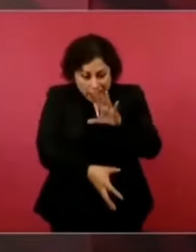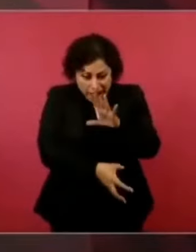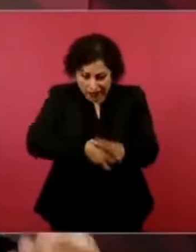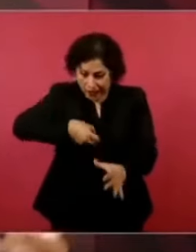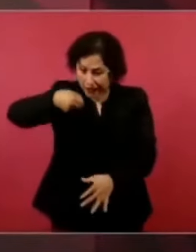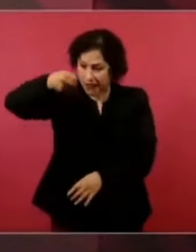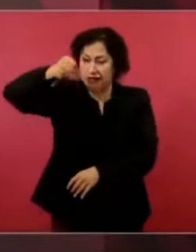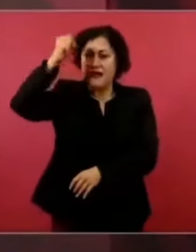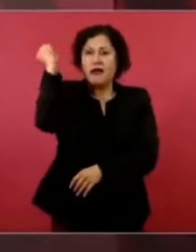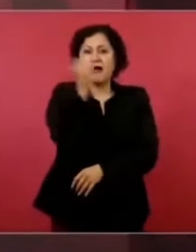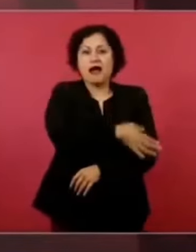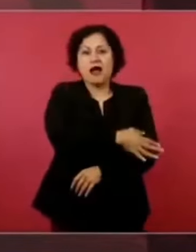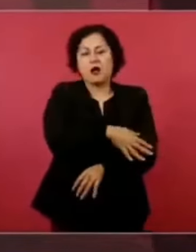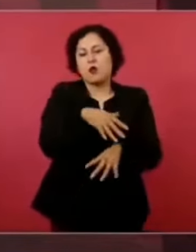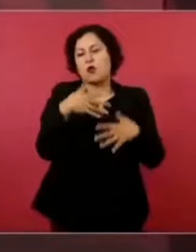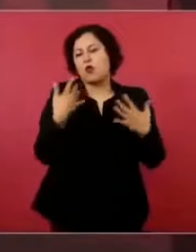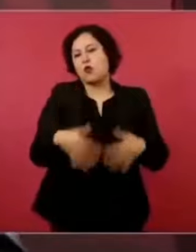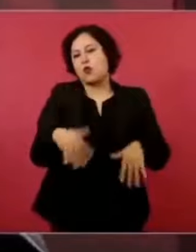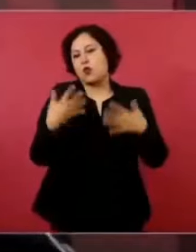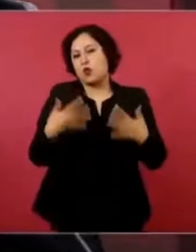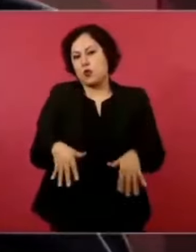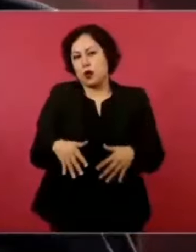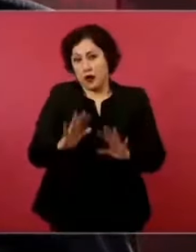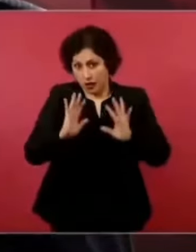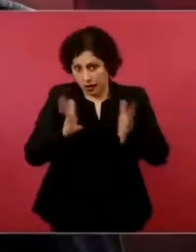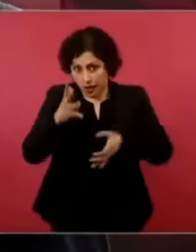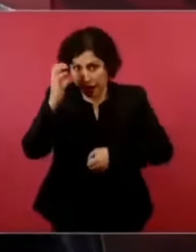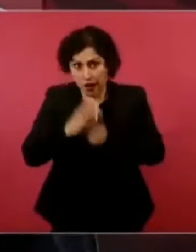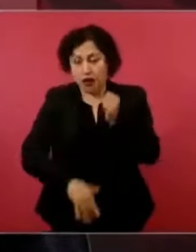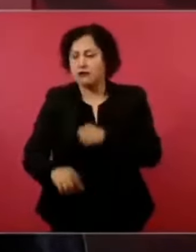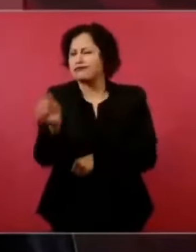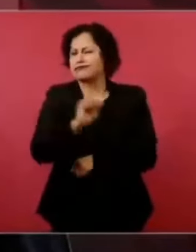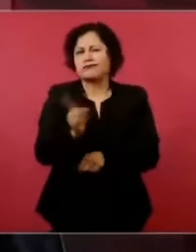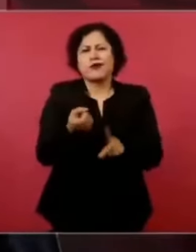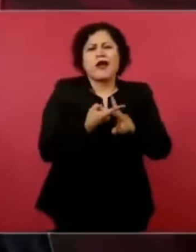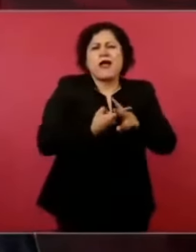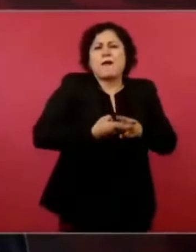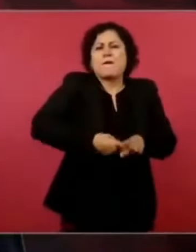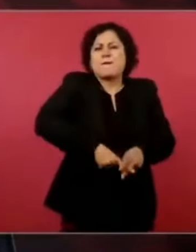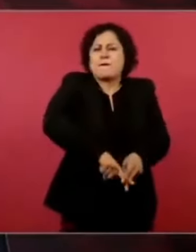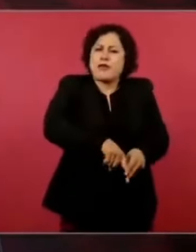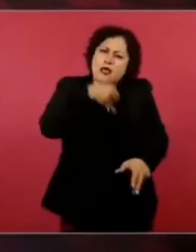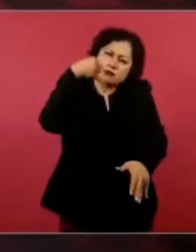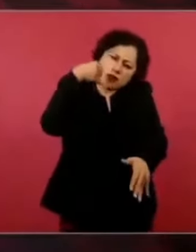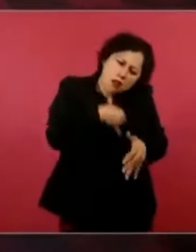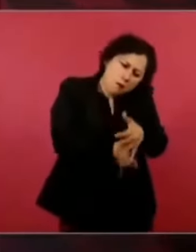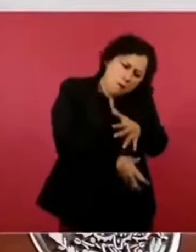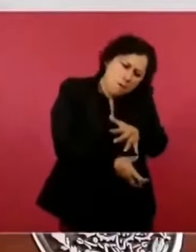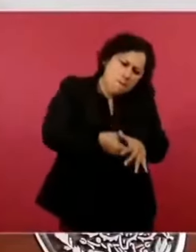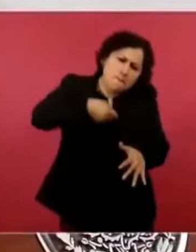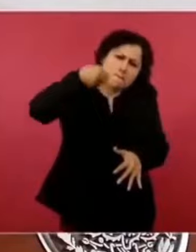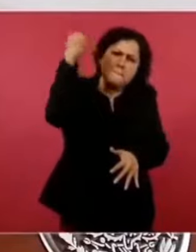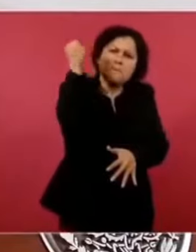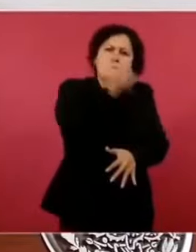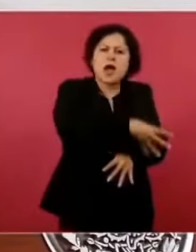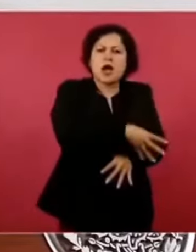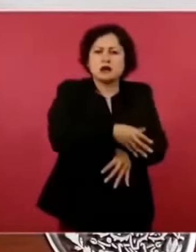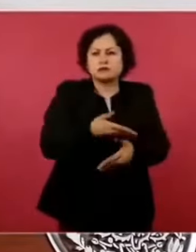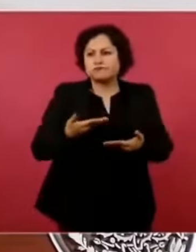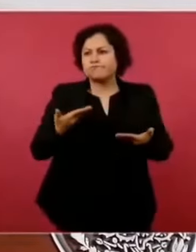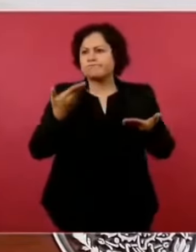o iniciar ese proceso, sentar las bases para ese cambio después